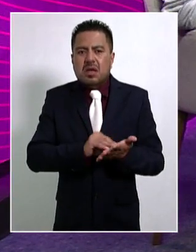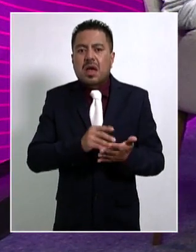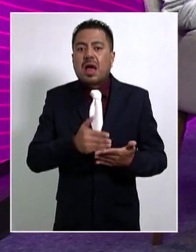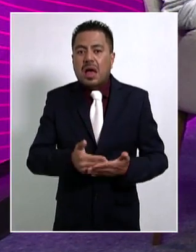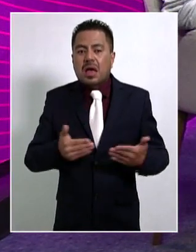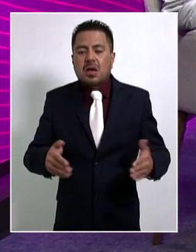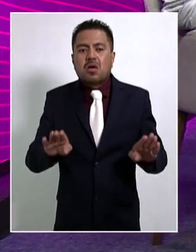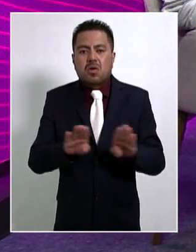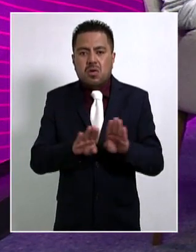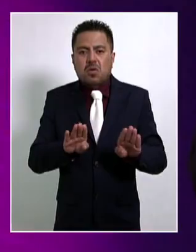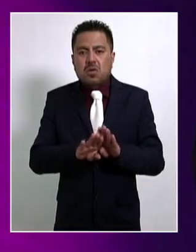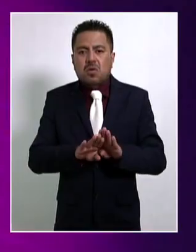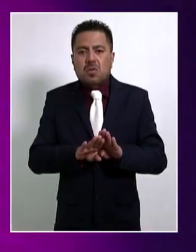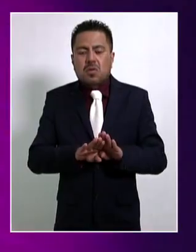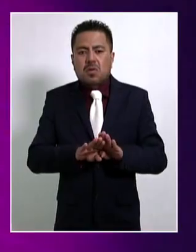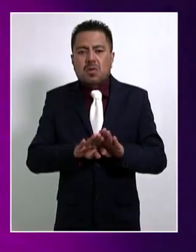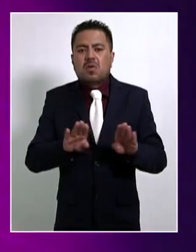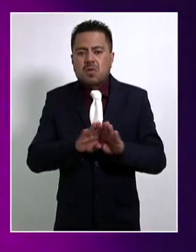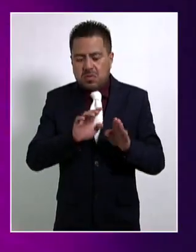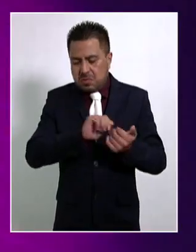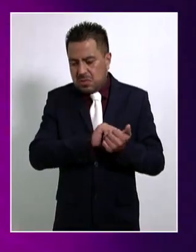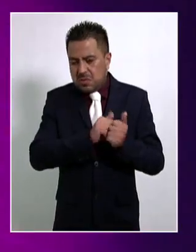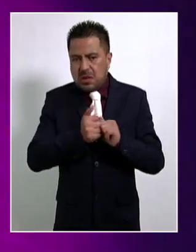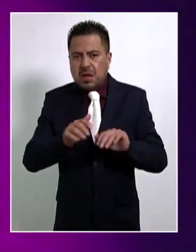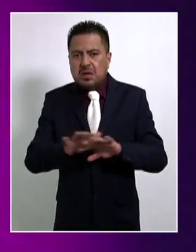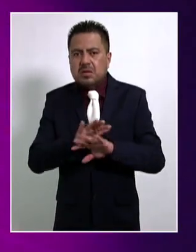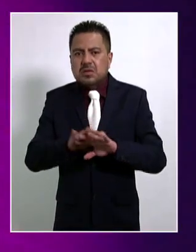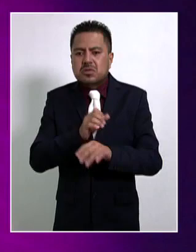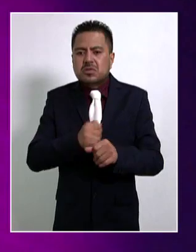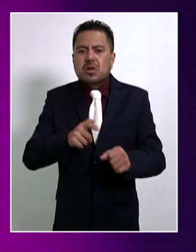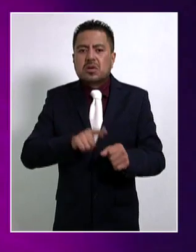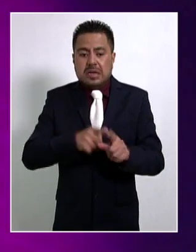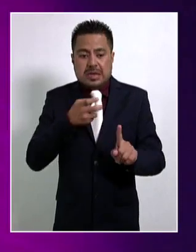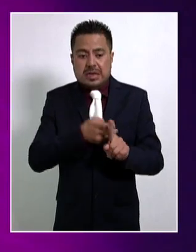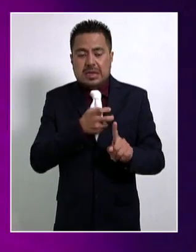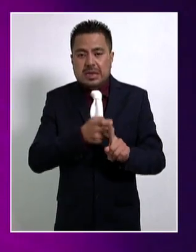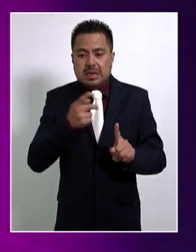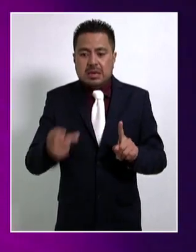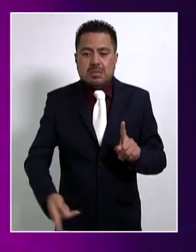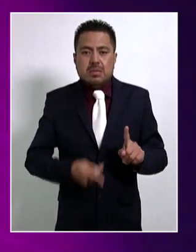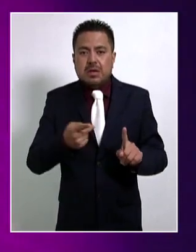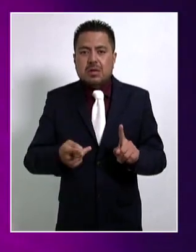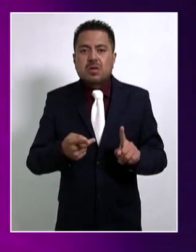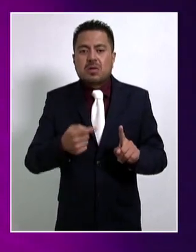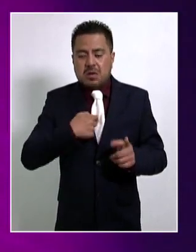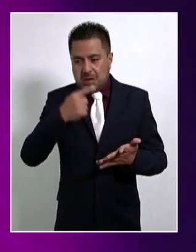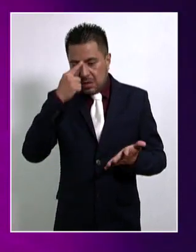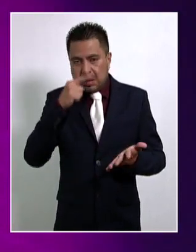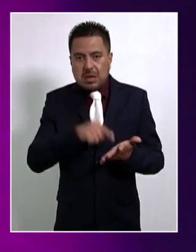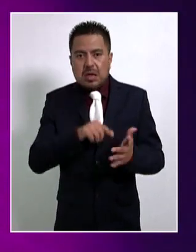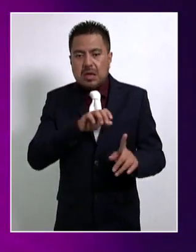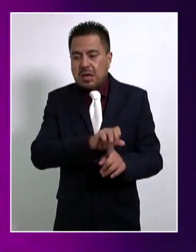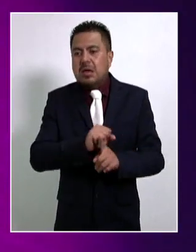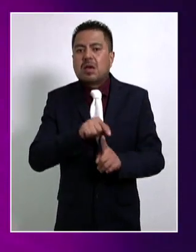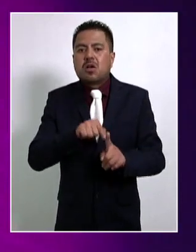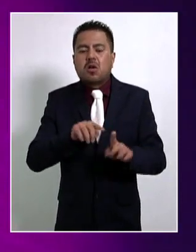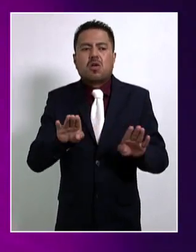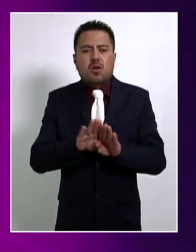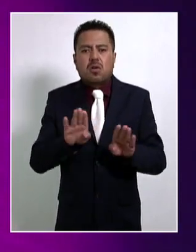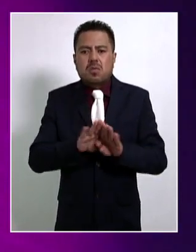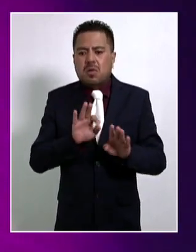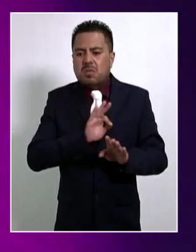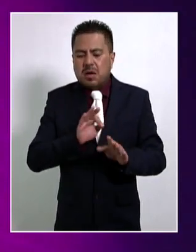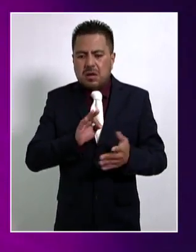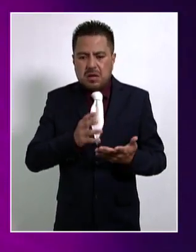Entonces, ¿cómo transformamos el tejido social? Esa es la pregunta. la pregunta que creo que nos lleva a pensar cómo